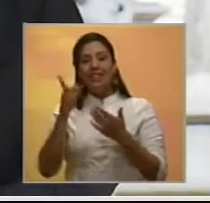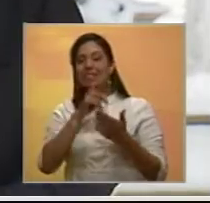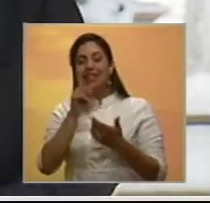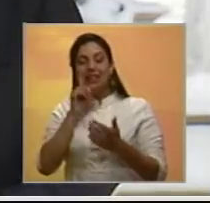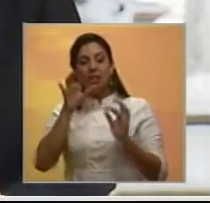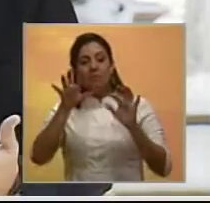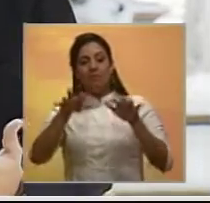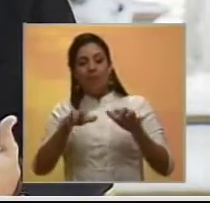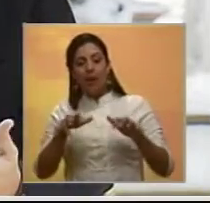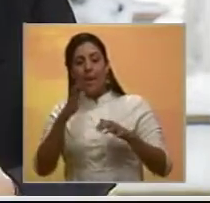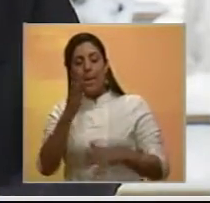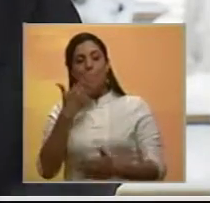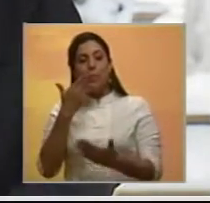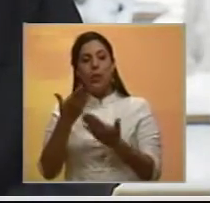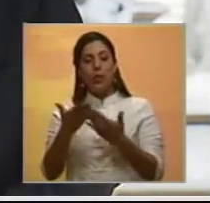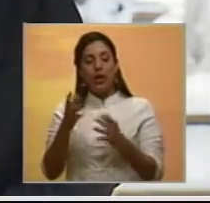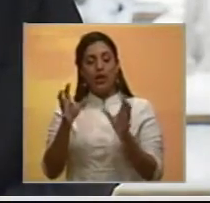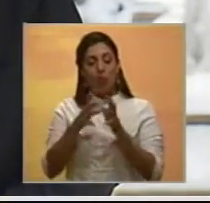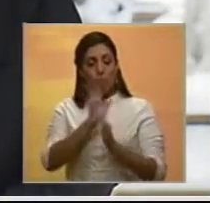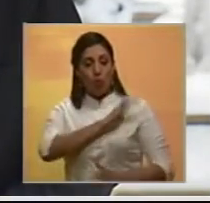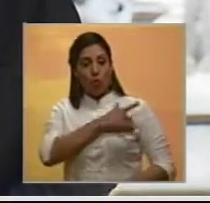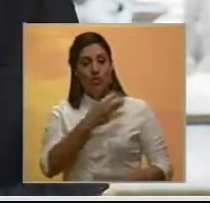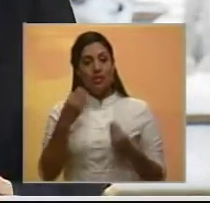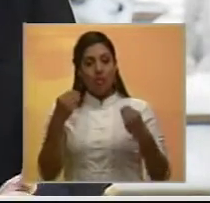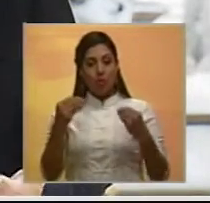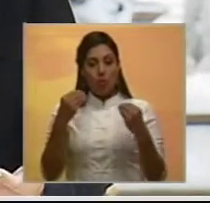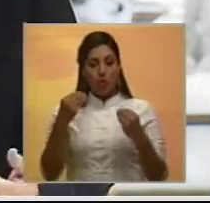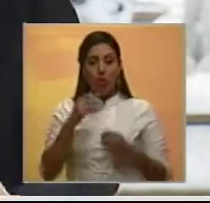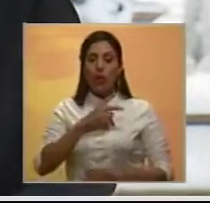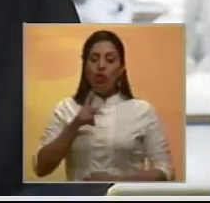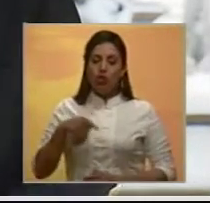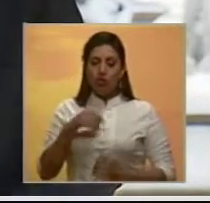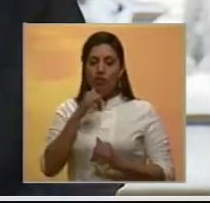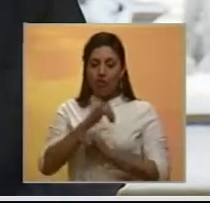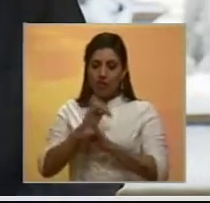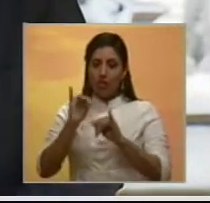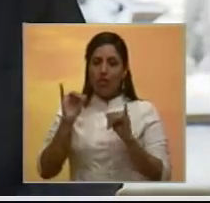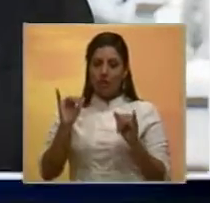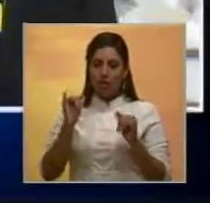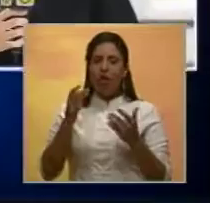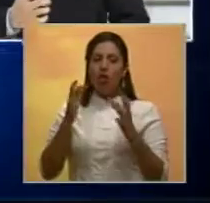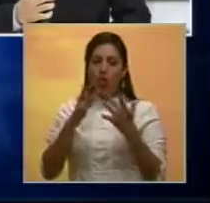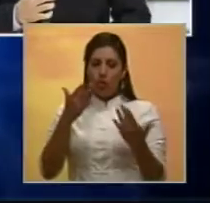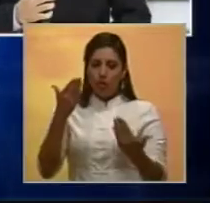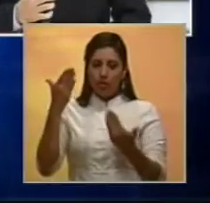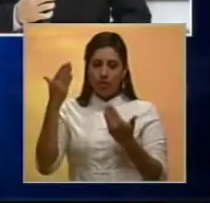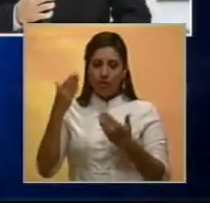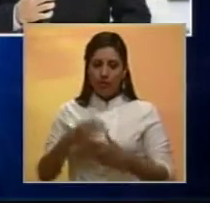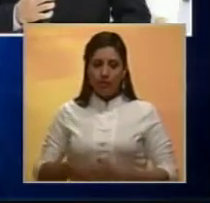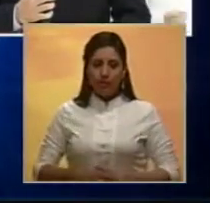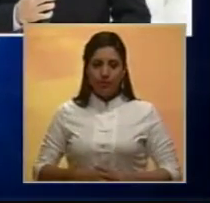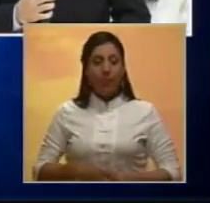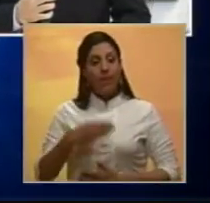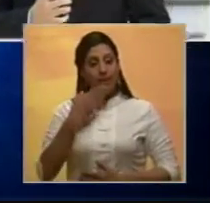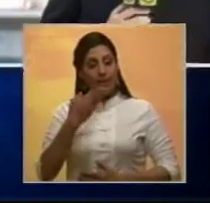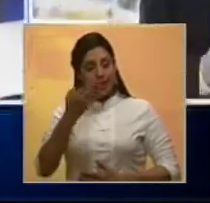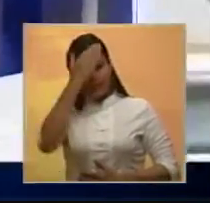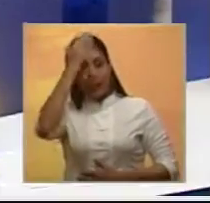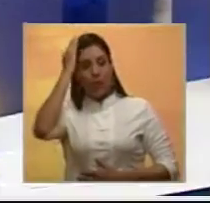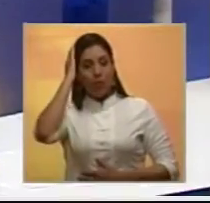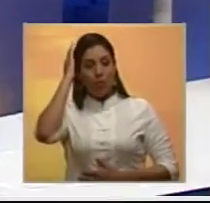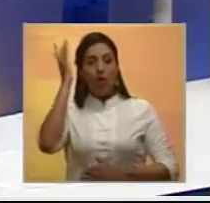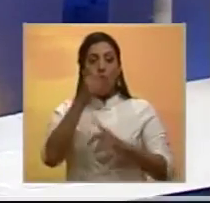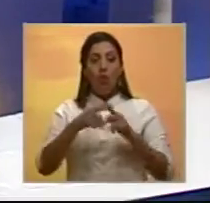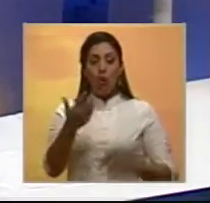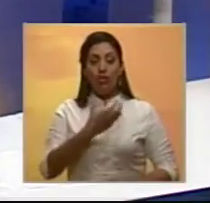los aspirantes presentados por las universidades públicas. Nosotras con esta información devolvemos el pase al estudio. Muchísimas gracias, Manuel. Y